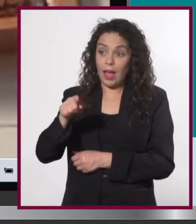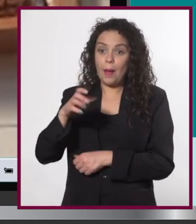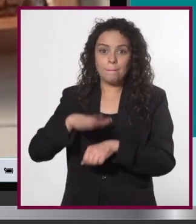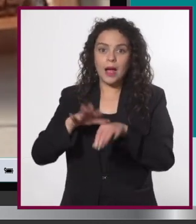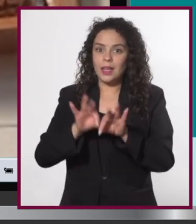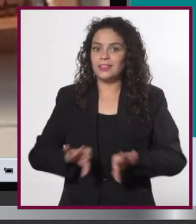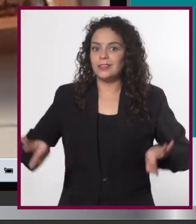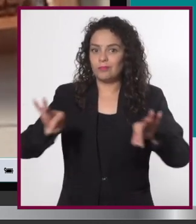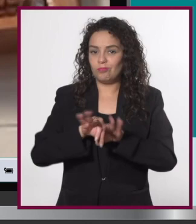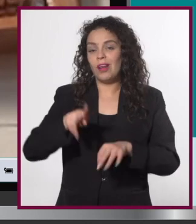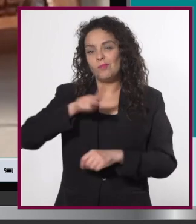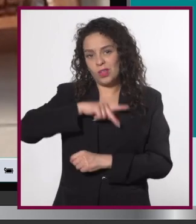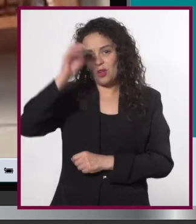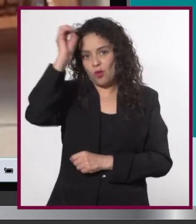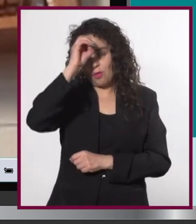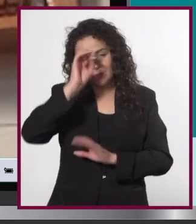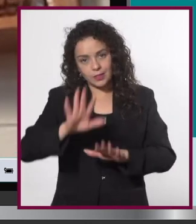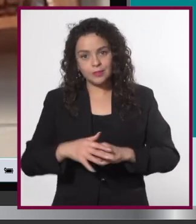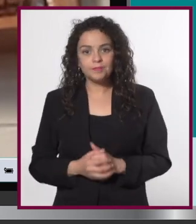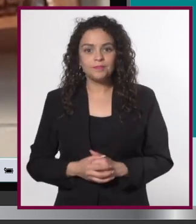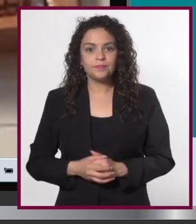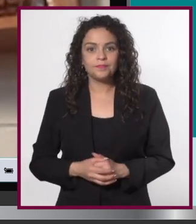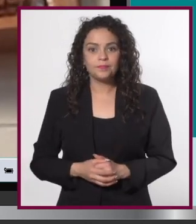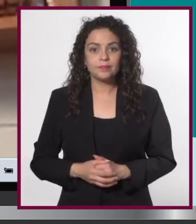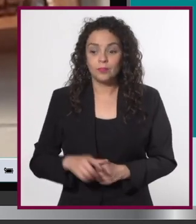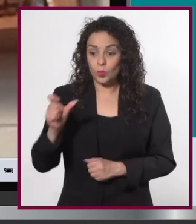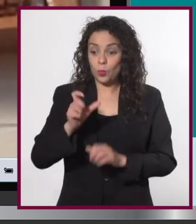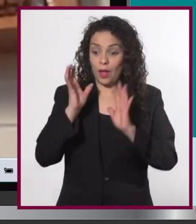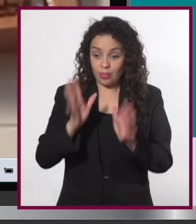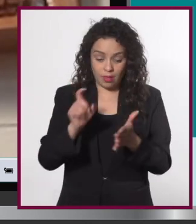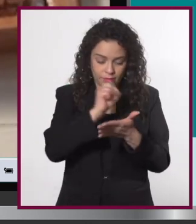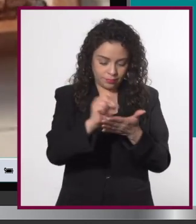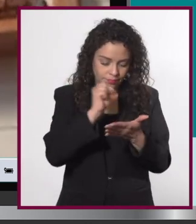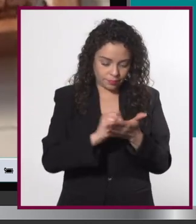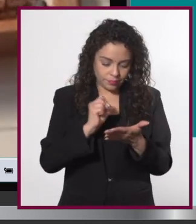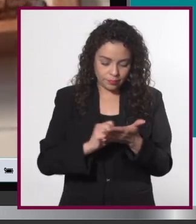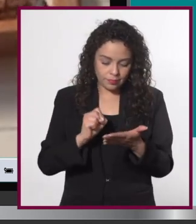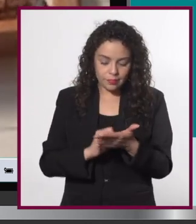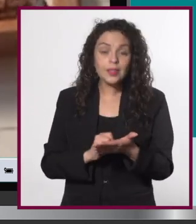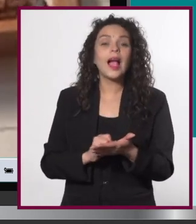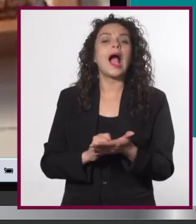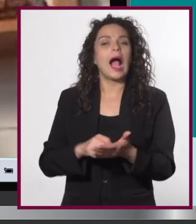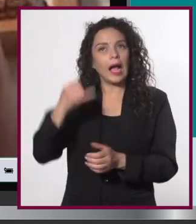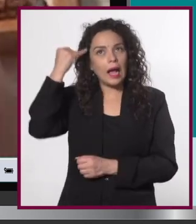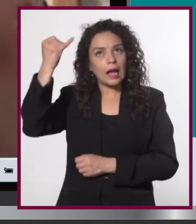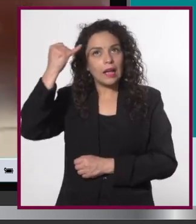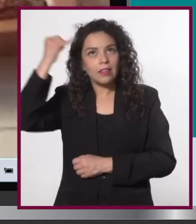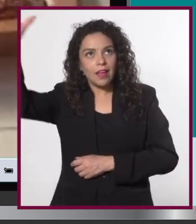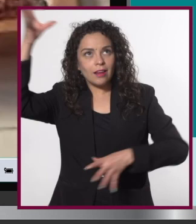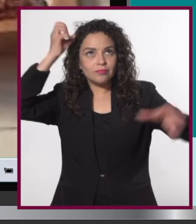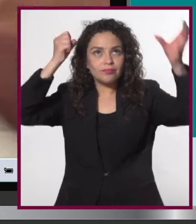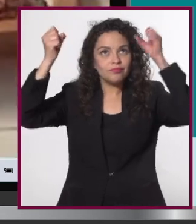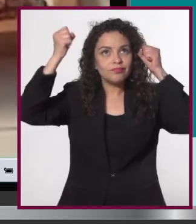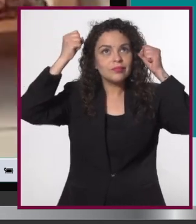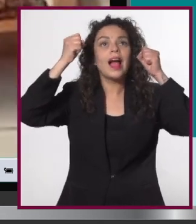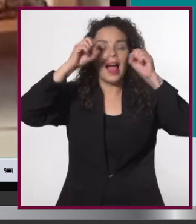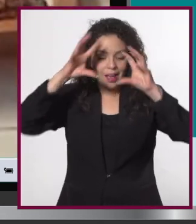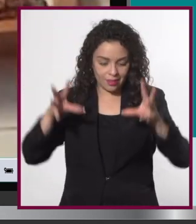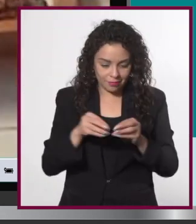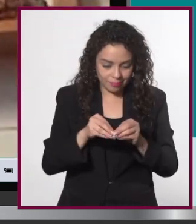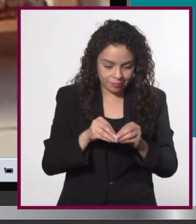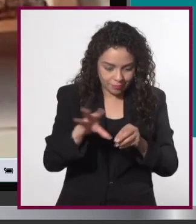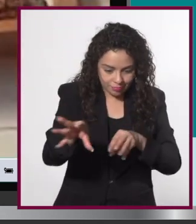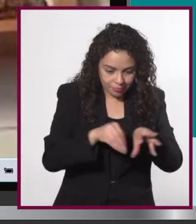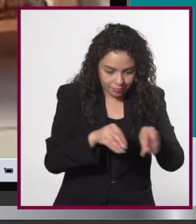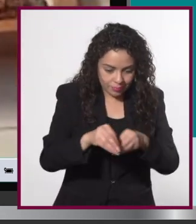primero, creo yo. Entonces ya cuando llegas y haces anotaciones, ya vas bajando todas esas ideas, todas esas realidades que viste, las